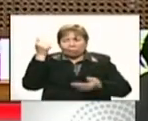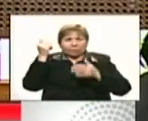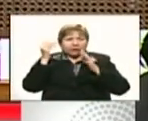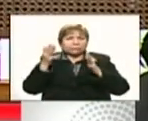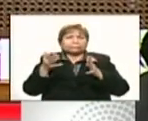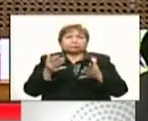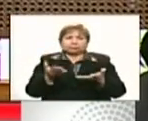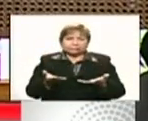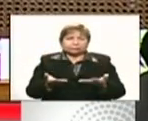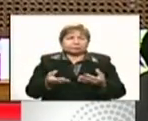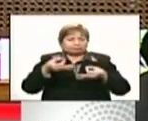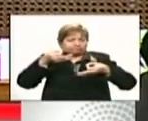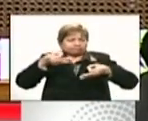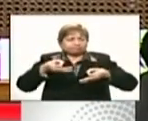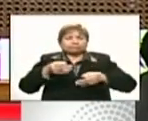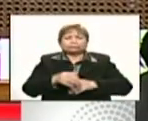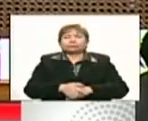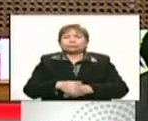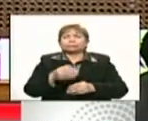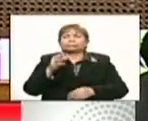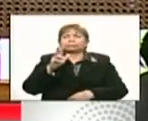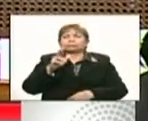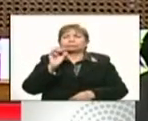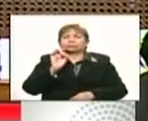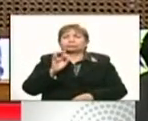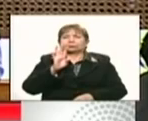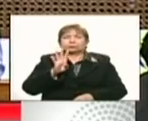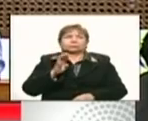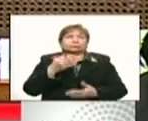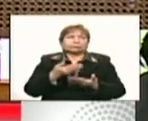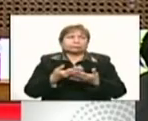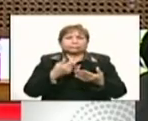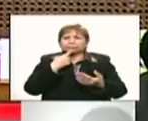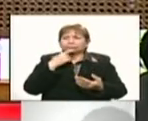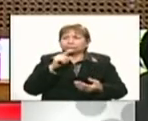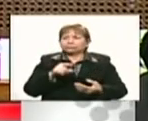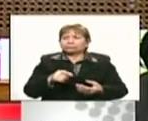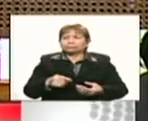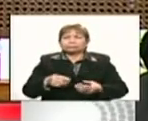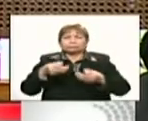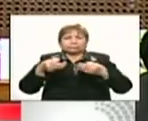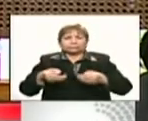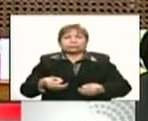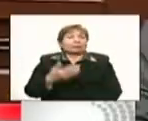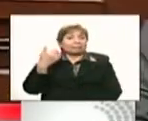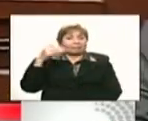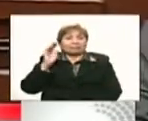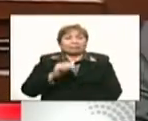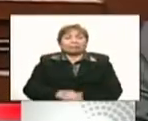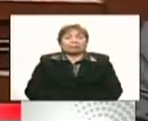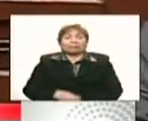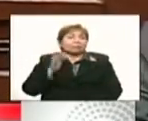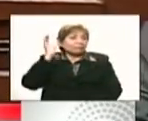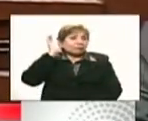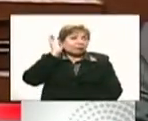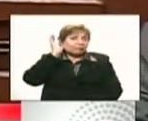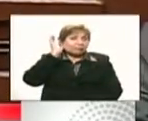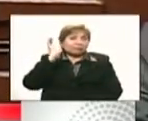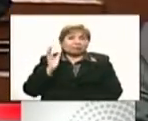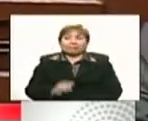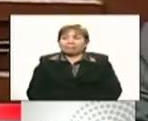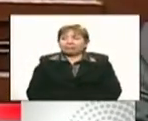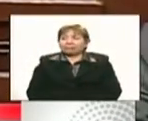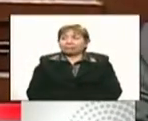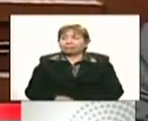modificar la Constitución en el proceso que se exige en el artículo 206. Y yo creo que se están adelantando demasiado, que